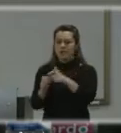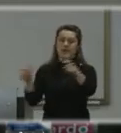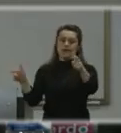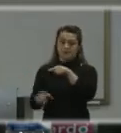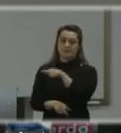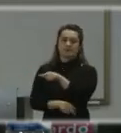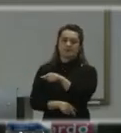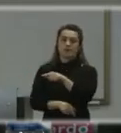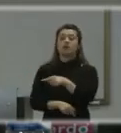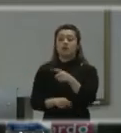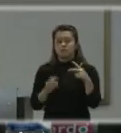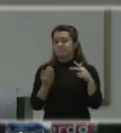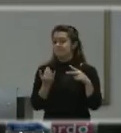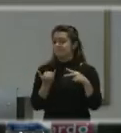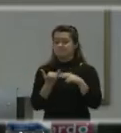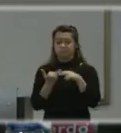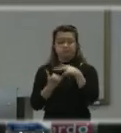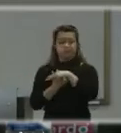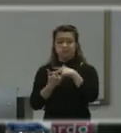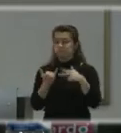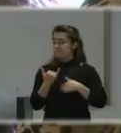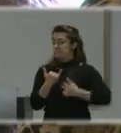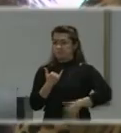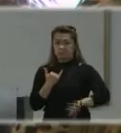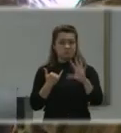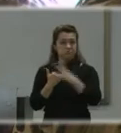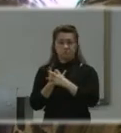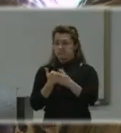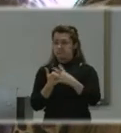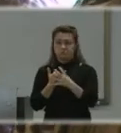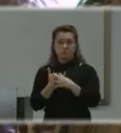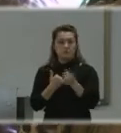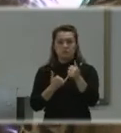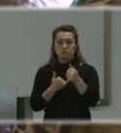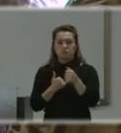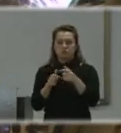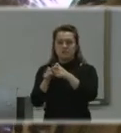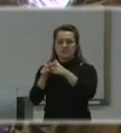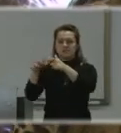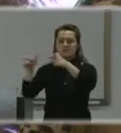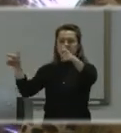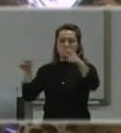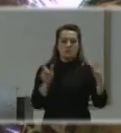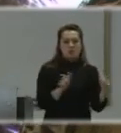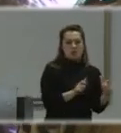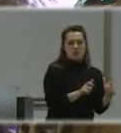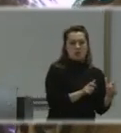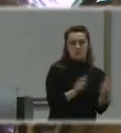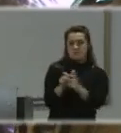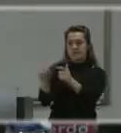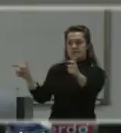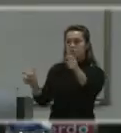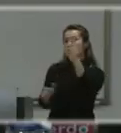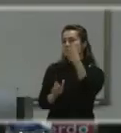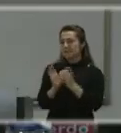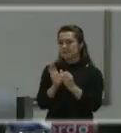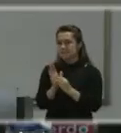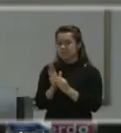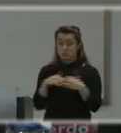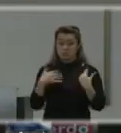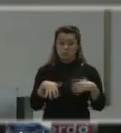Las mujeres fueron esterilizadas de manera definitiva casi 4 veces más que los hombres. Y fue,